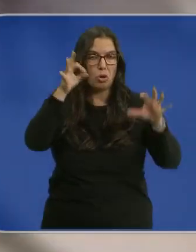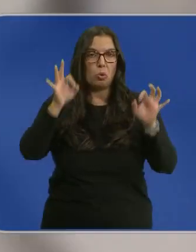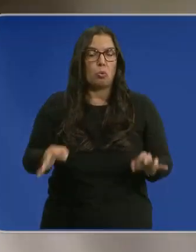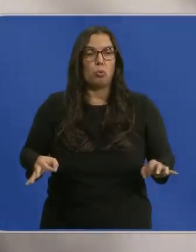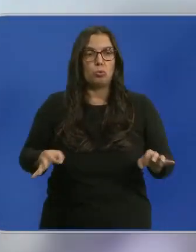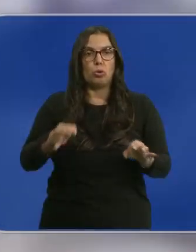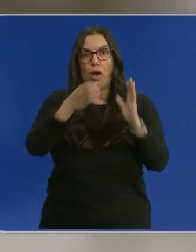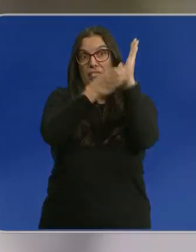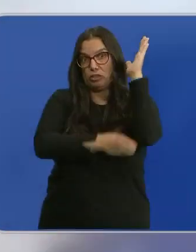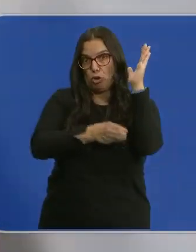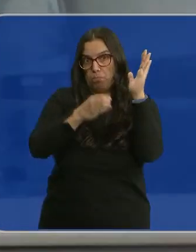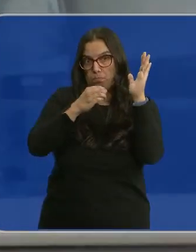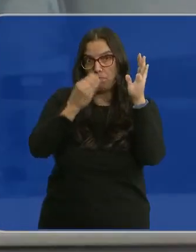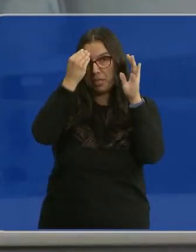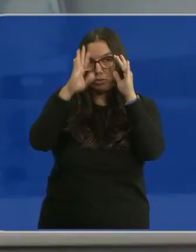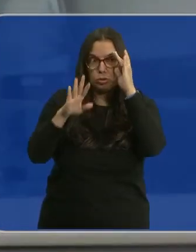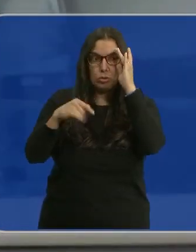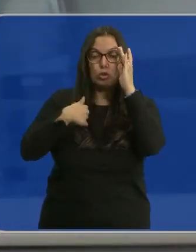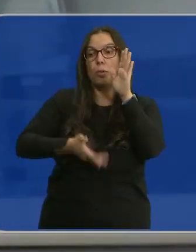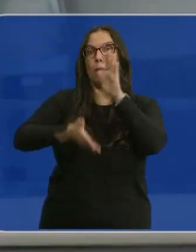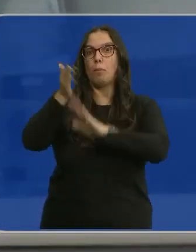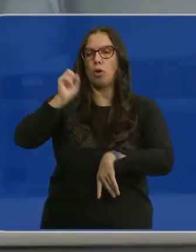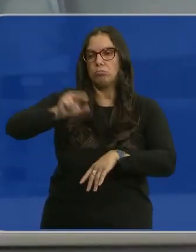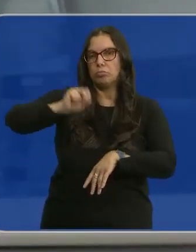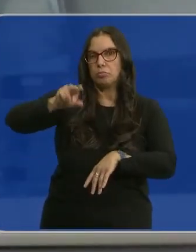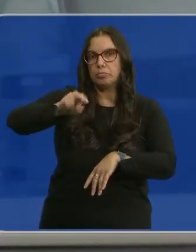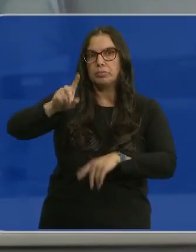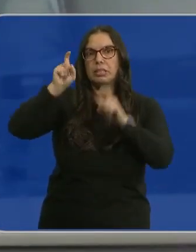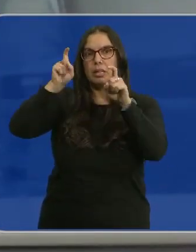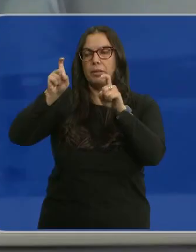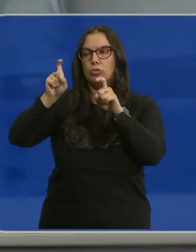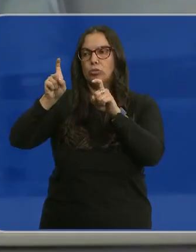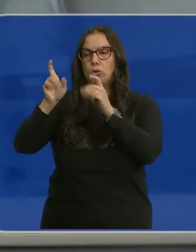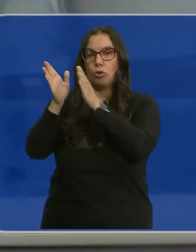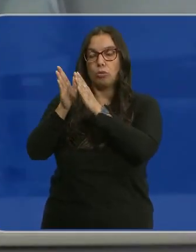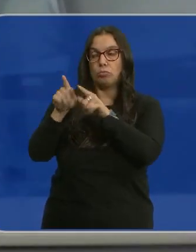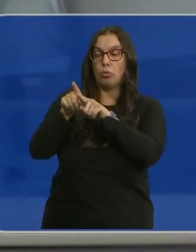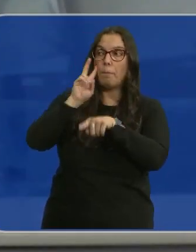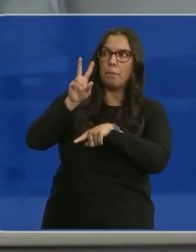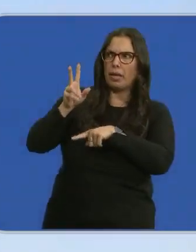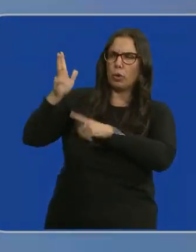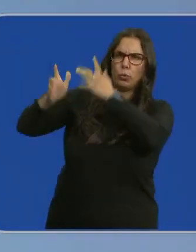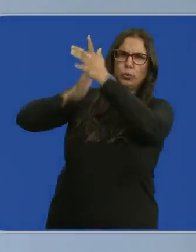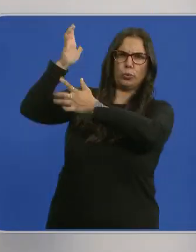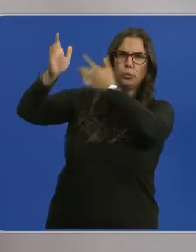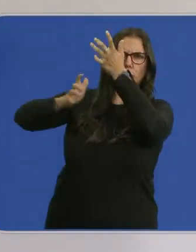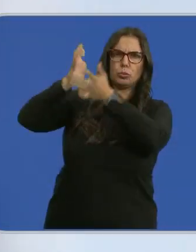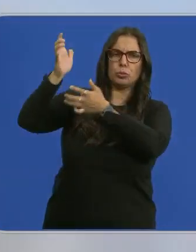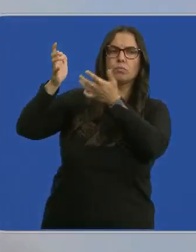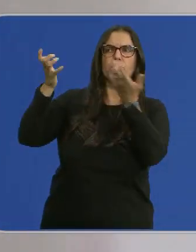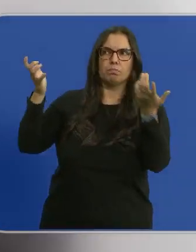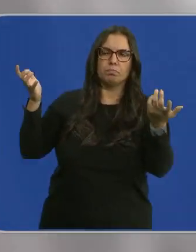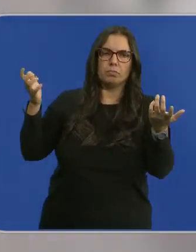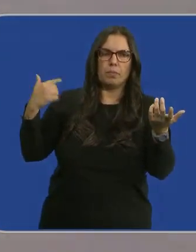en el ascensor. En mi camino al entrenamiento a mi mano derecha, pues pude ver una gran columna de humo. Y bueno,